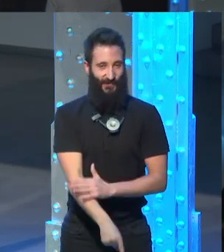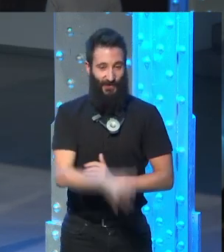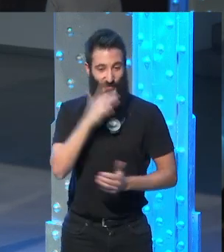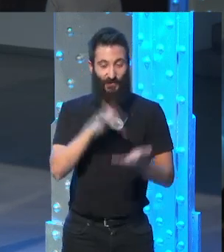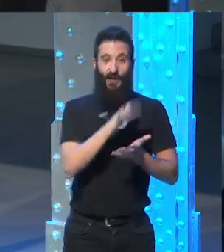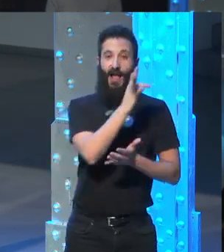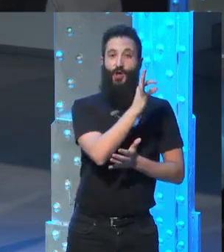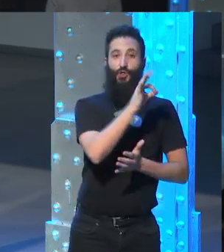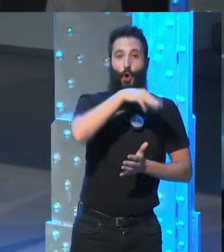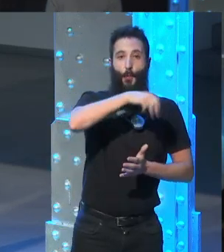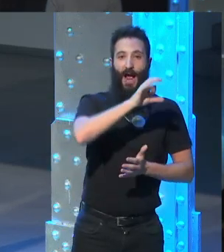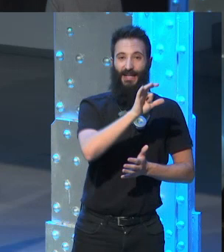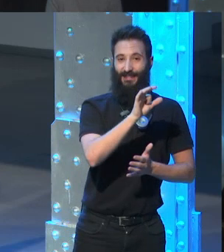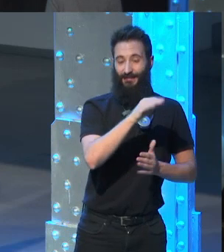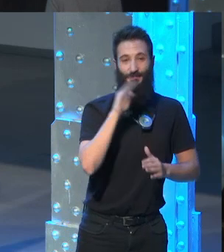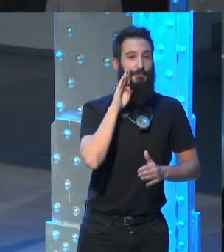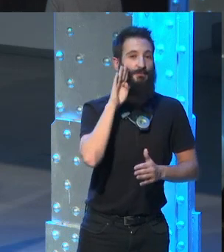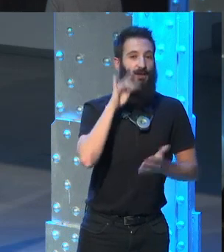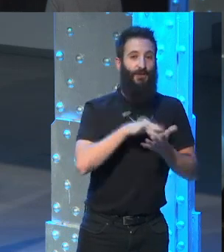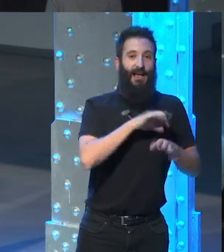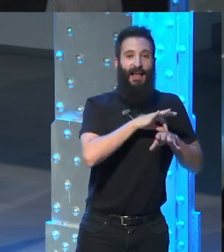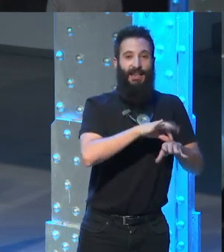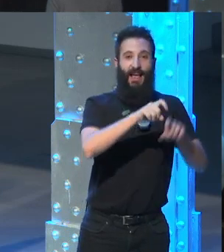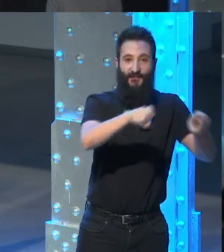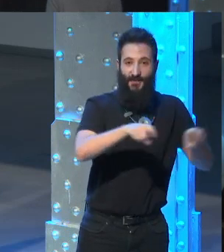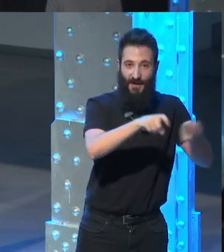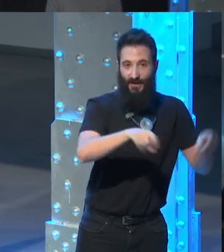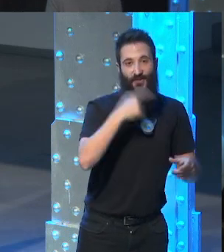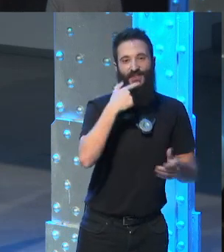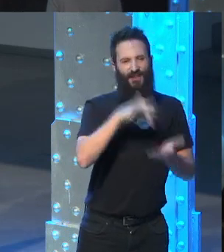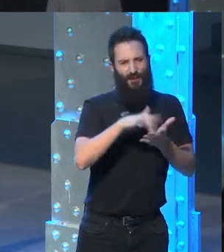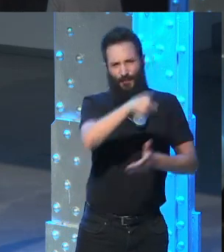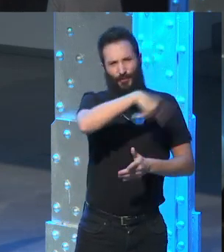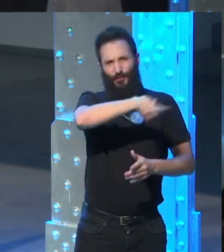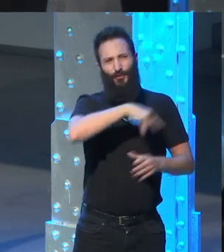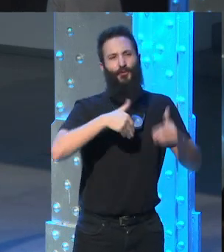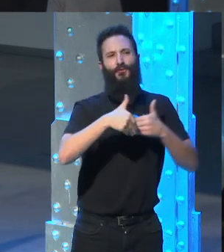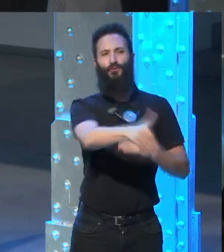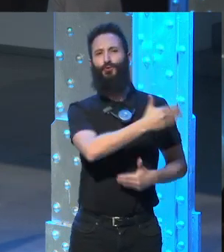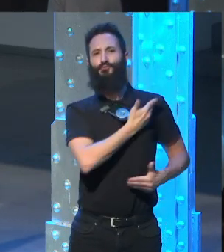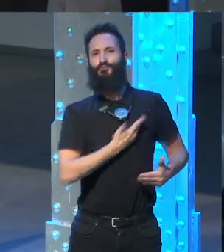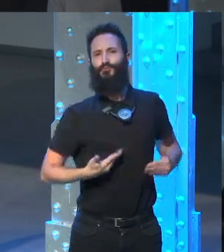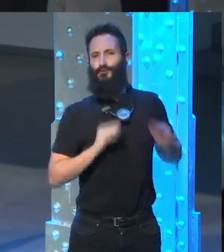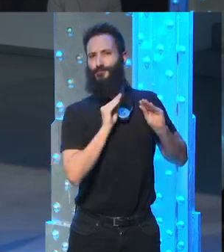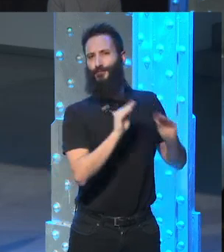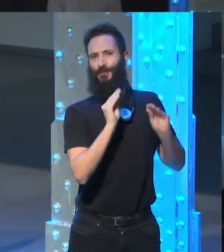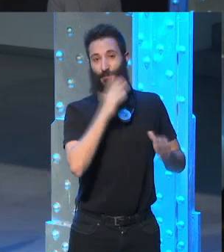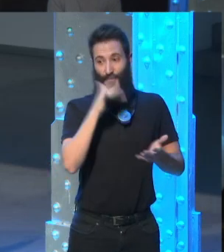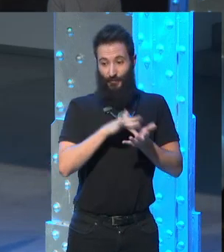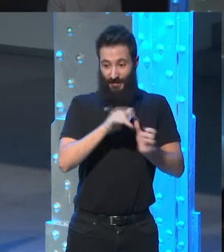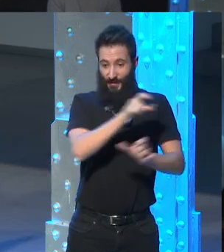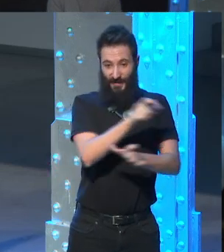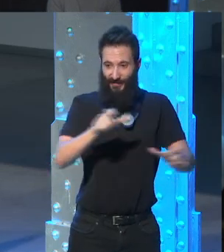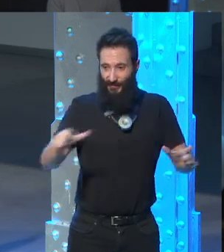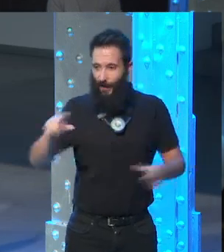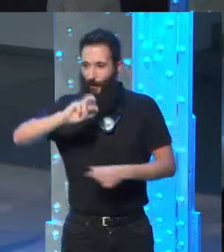Tomás, como decía, es bioinformático. Dicen que sois los dueños del futuro, porque nadie como vosotros puede entender